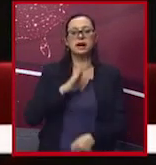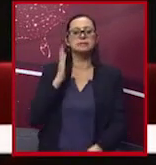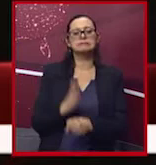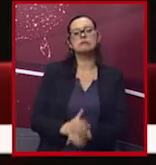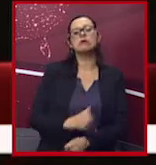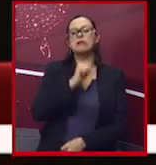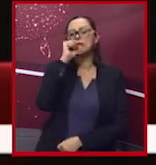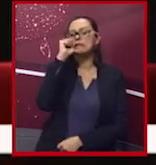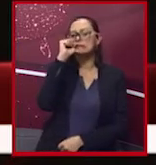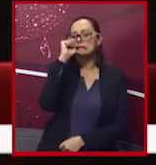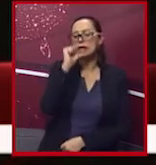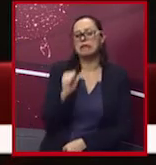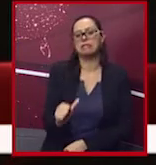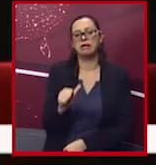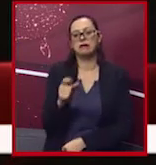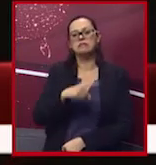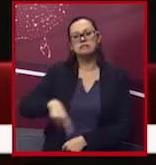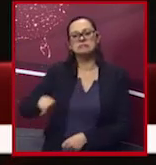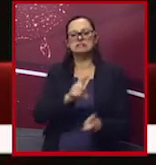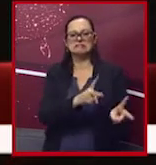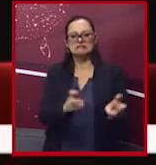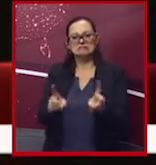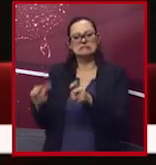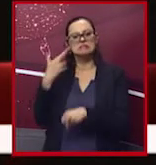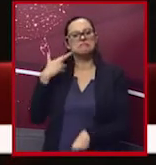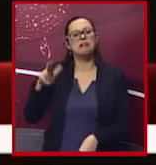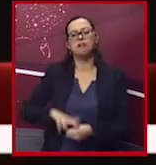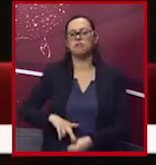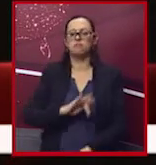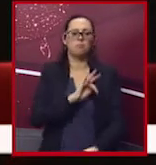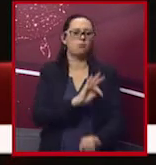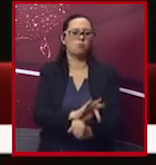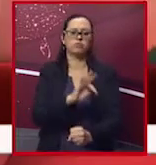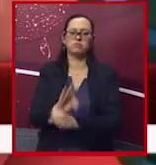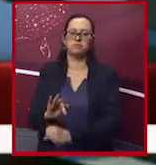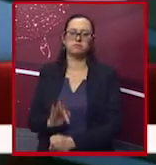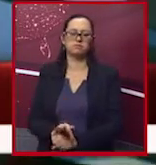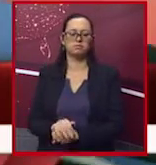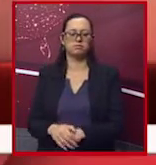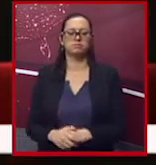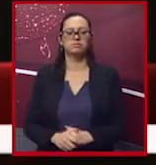impunidad, protegiendo a los ladrones del erario de la acción de la justicia.